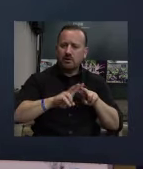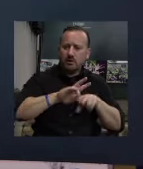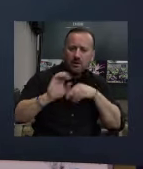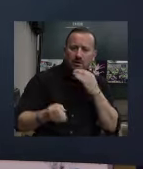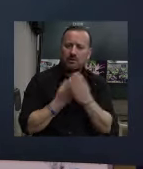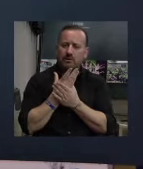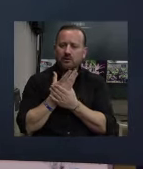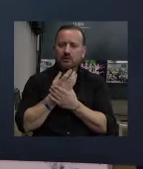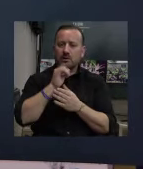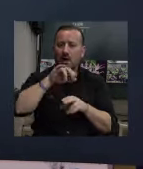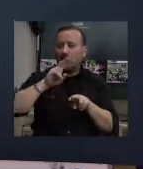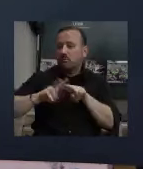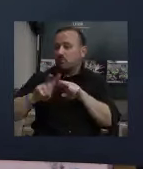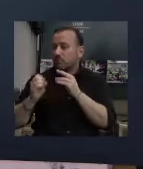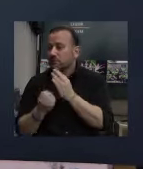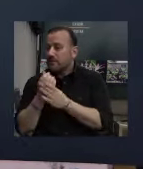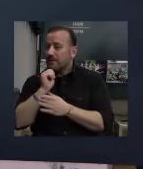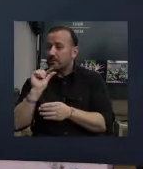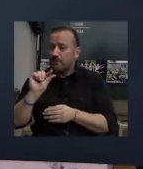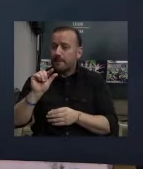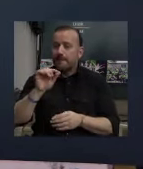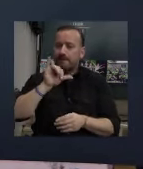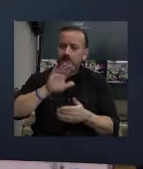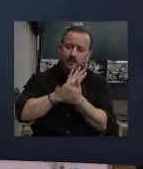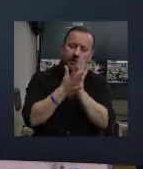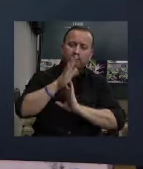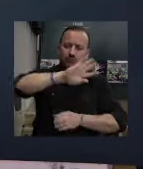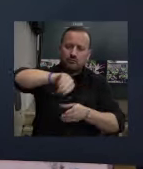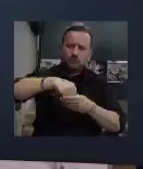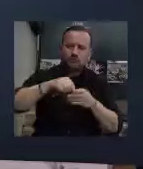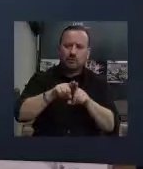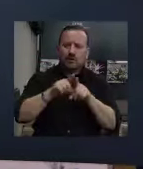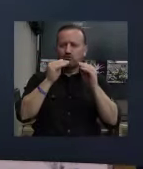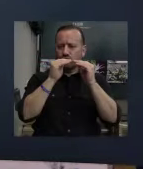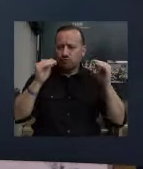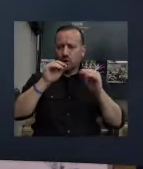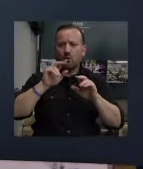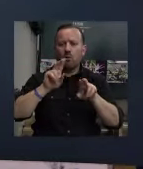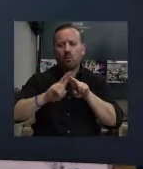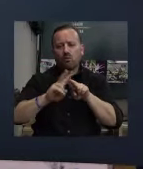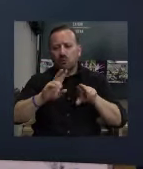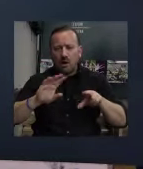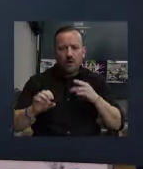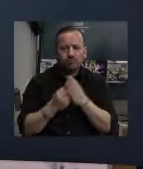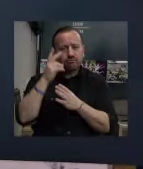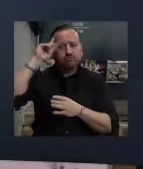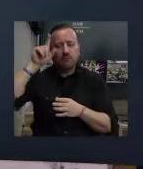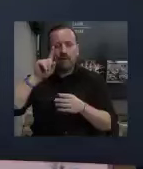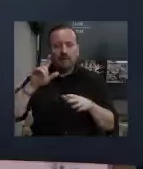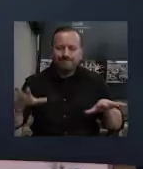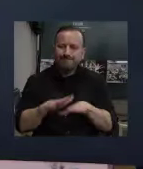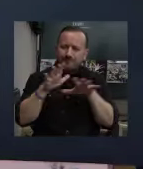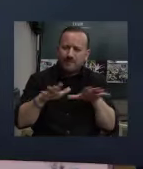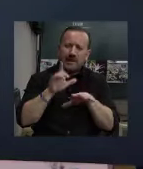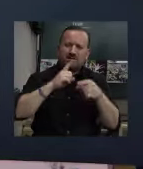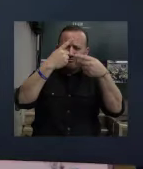Y todas las que vienen en rediseño todas incorporan una línea transversal para la innovación y el emprendimiento que consta de